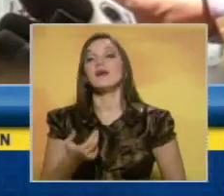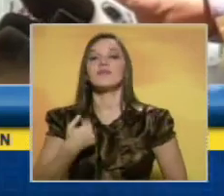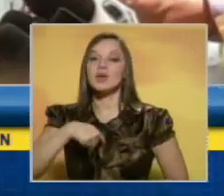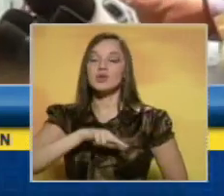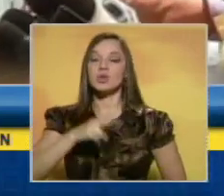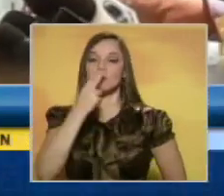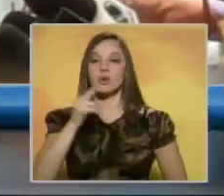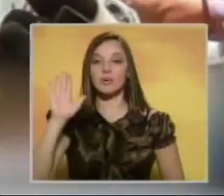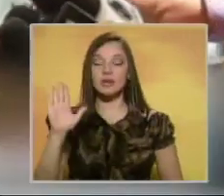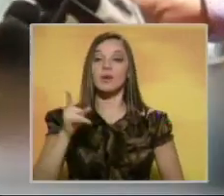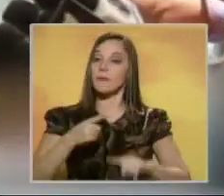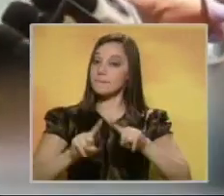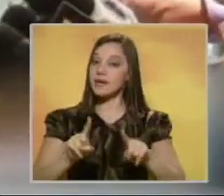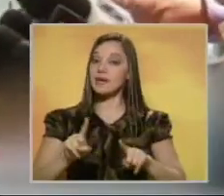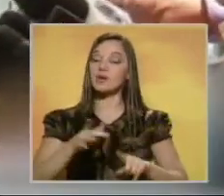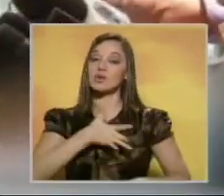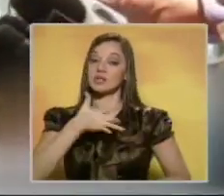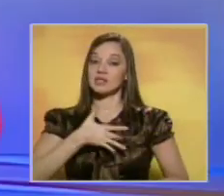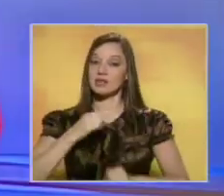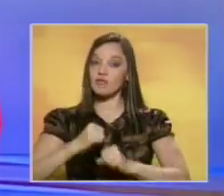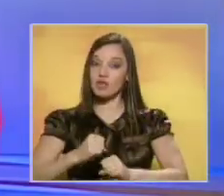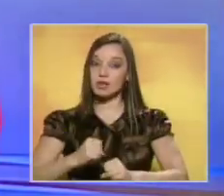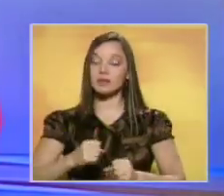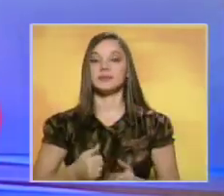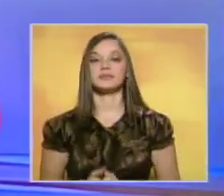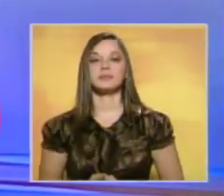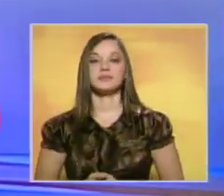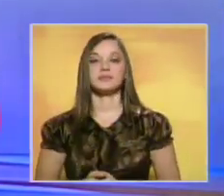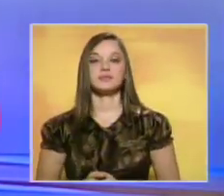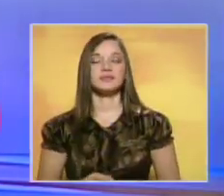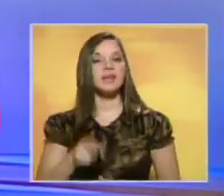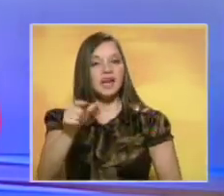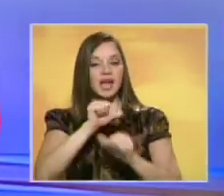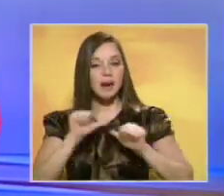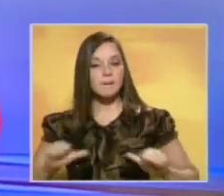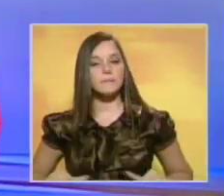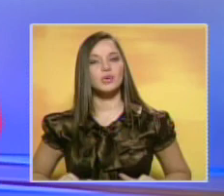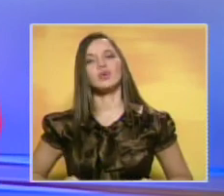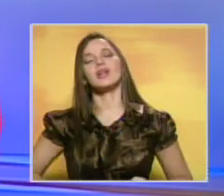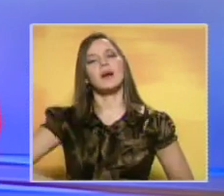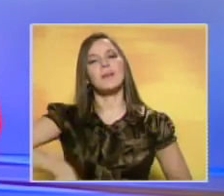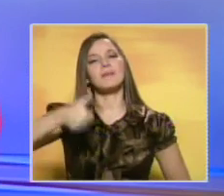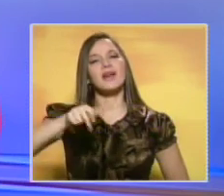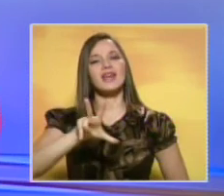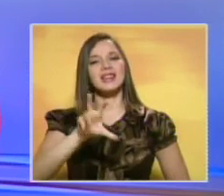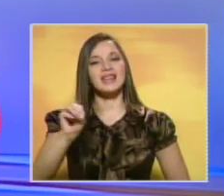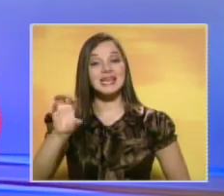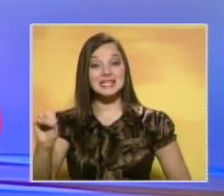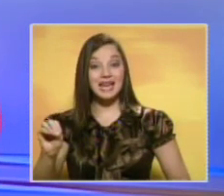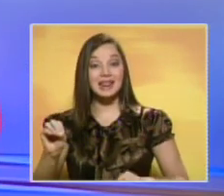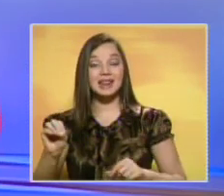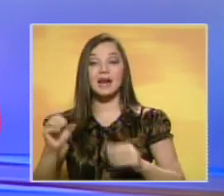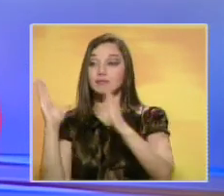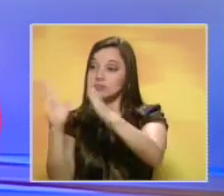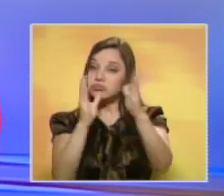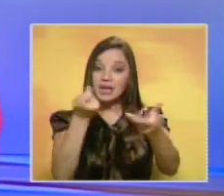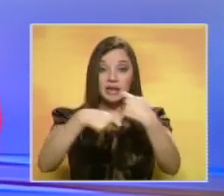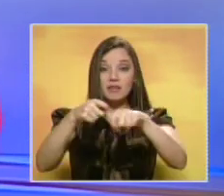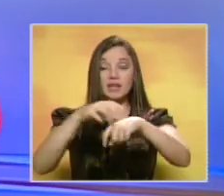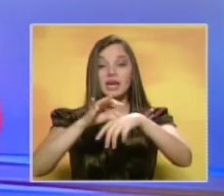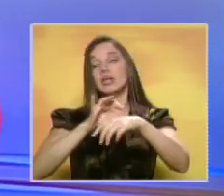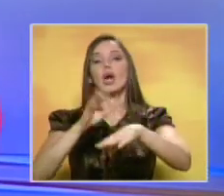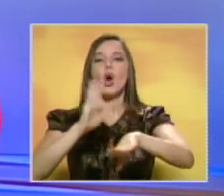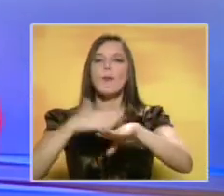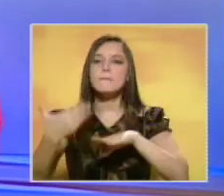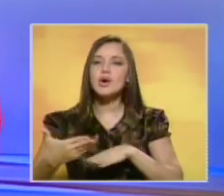nos hace también sentir fuertes. En Portuguesa, más de 300 carnicerías podrían cerrar debido a las multas impuestas por